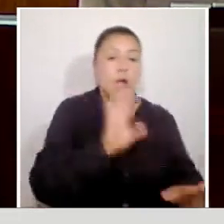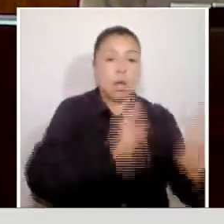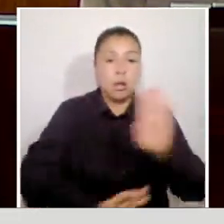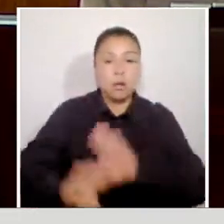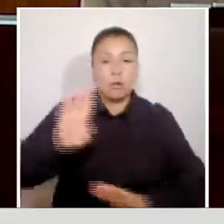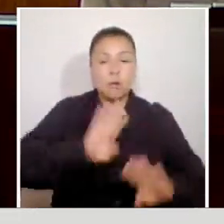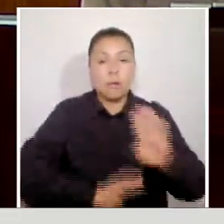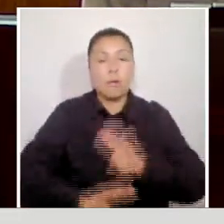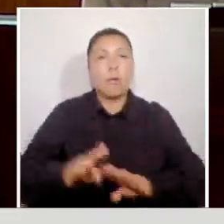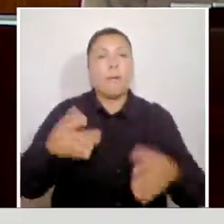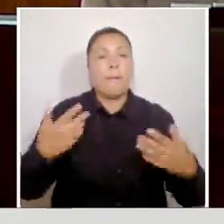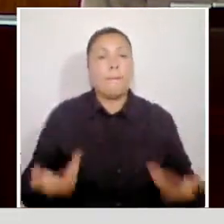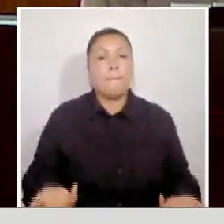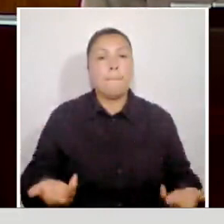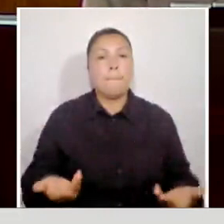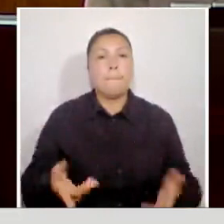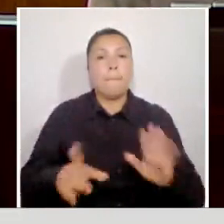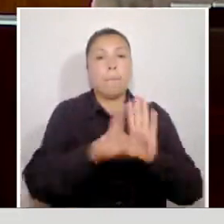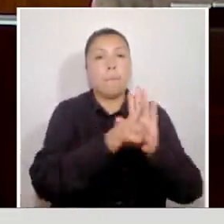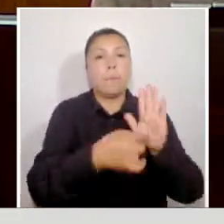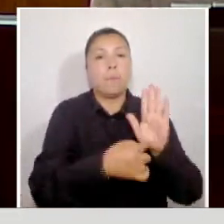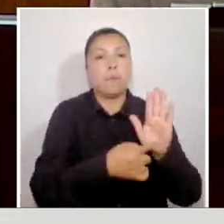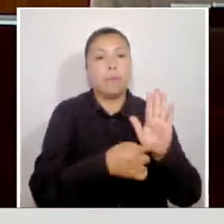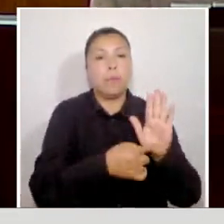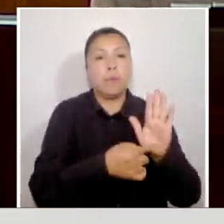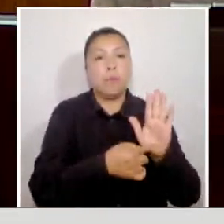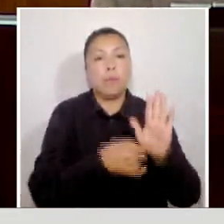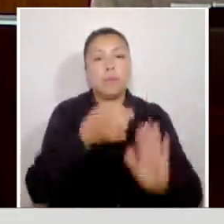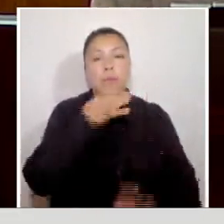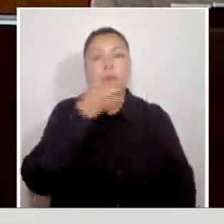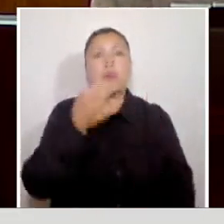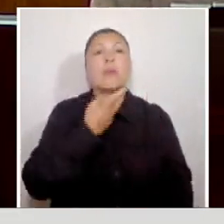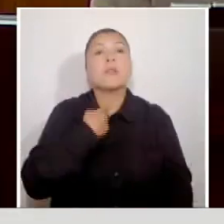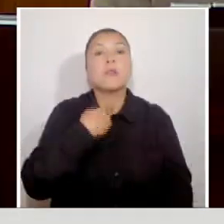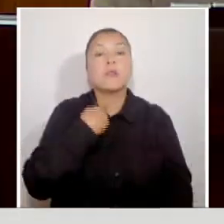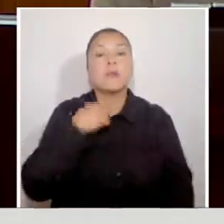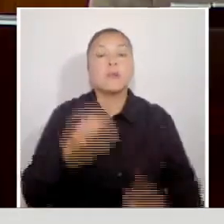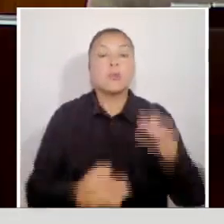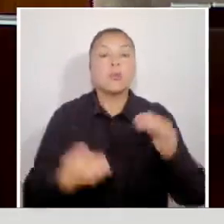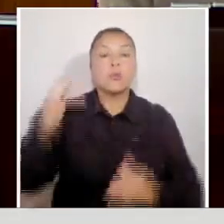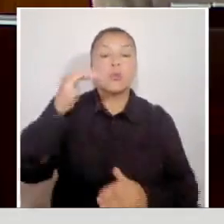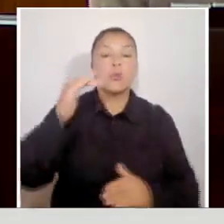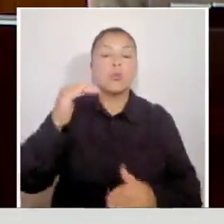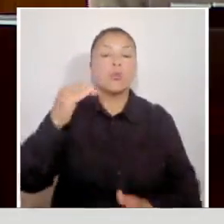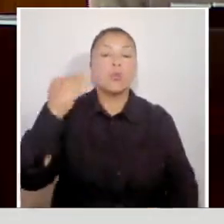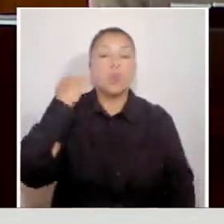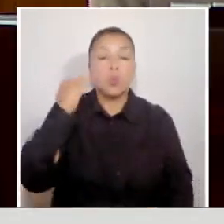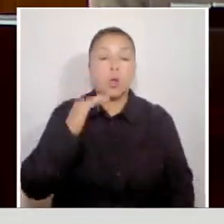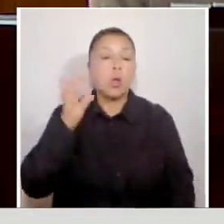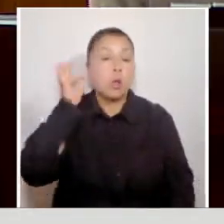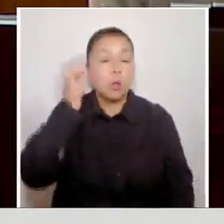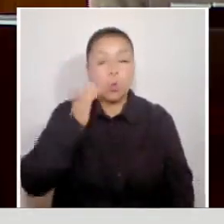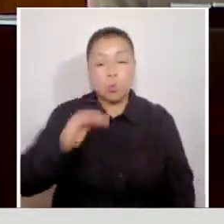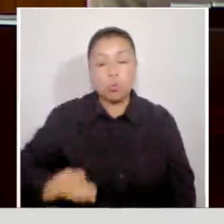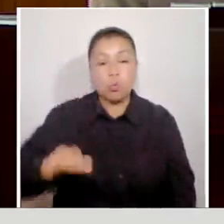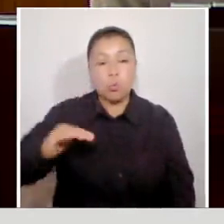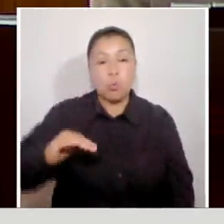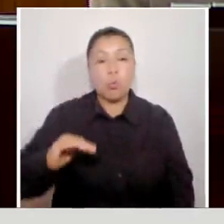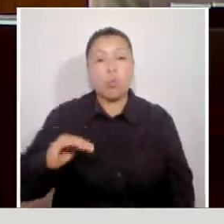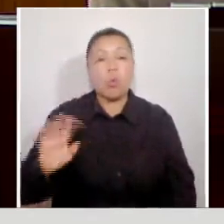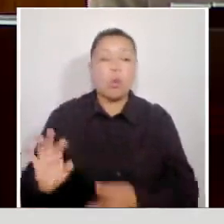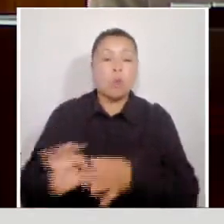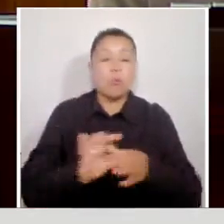lo que nuestra legislación denomina interés superior del niño el cual tiene su fundamento en el